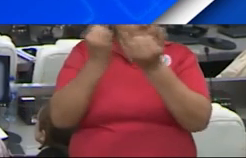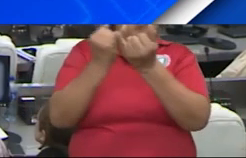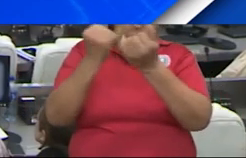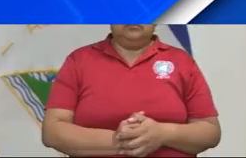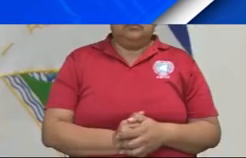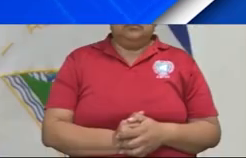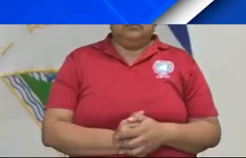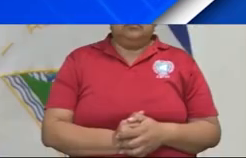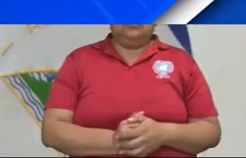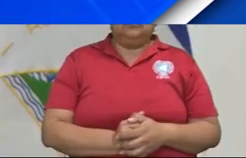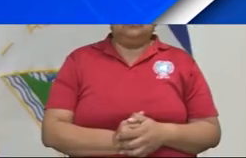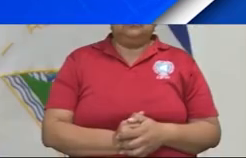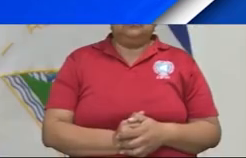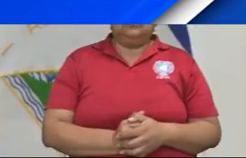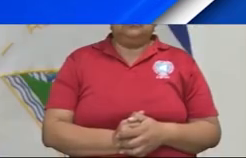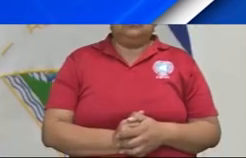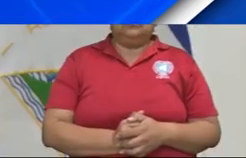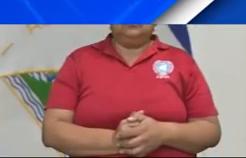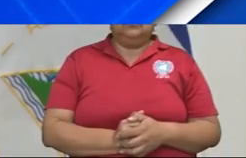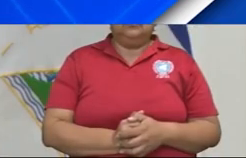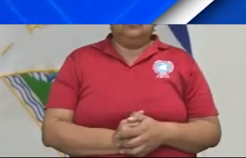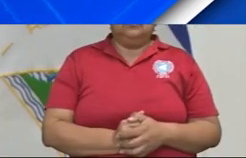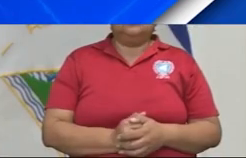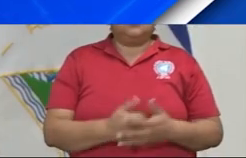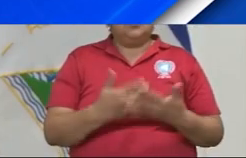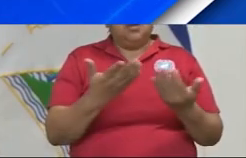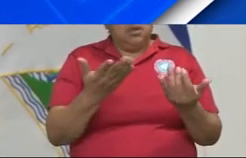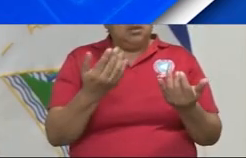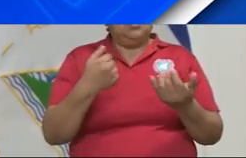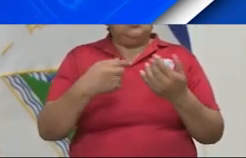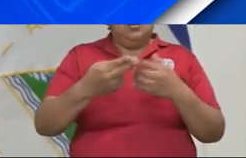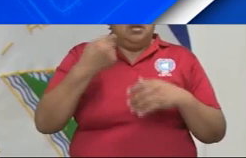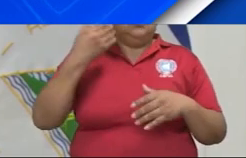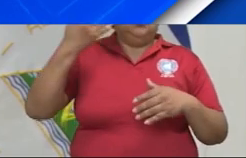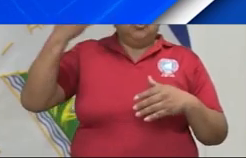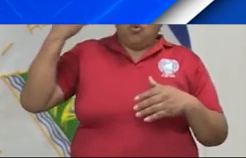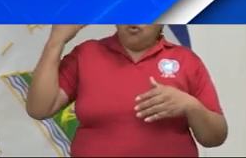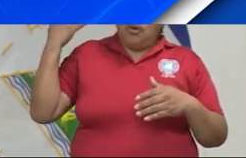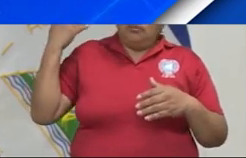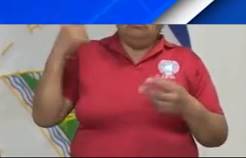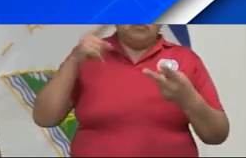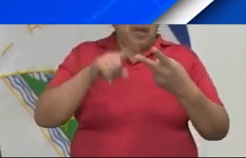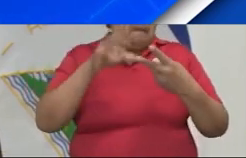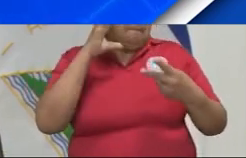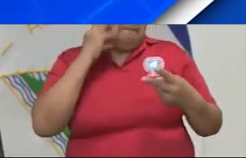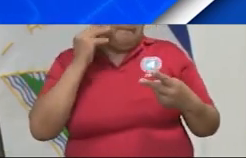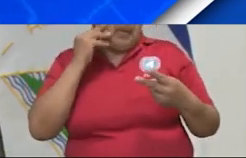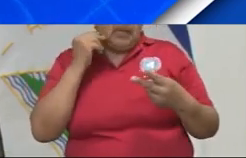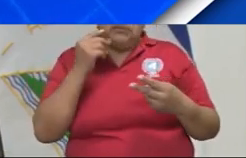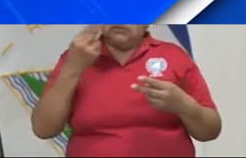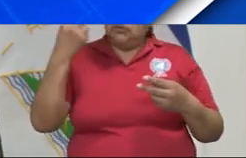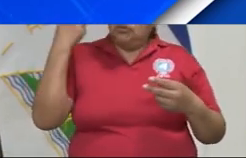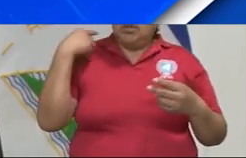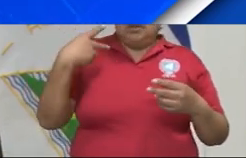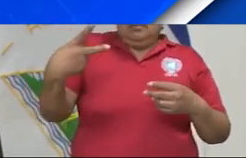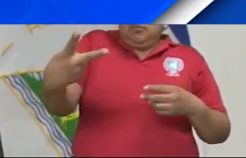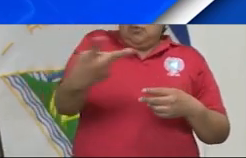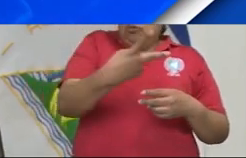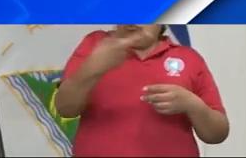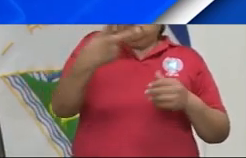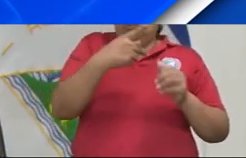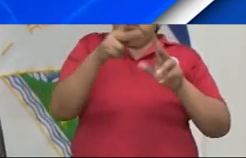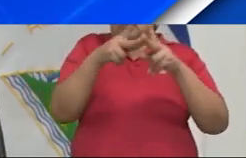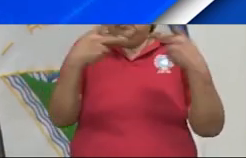común. Y la historia y la experiencia histórica común que tienen los